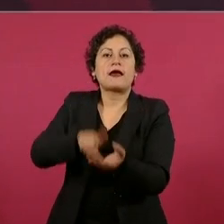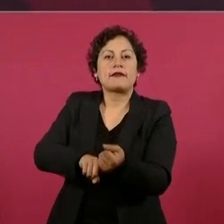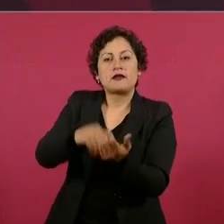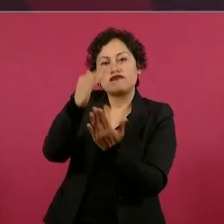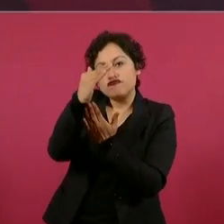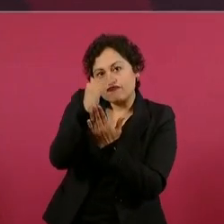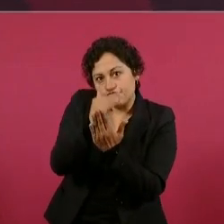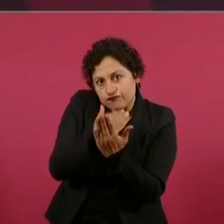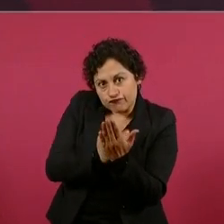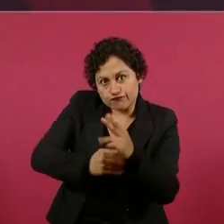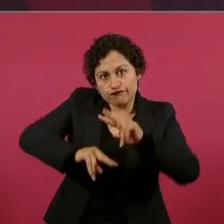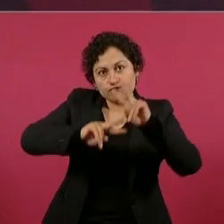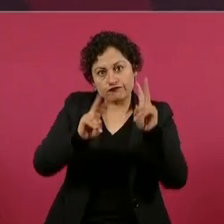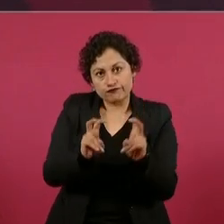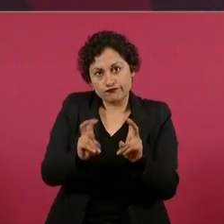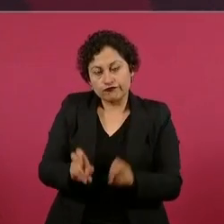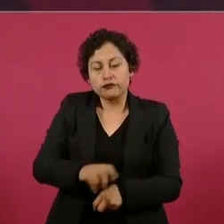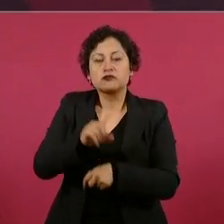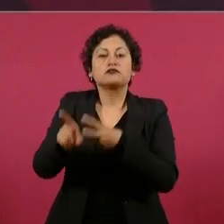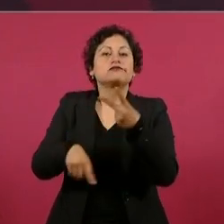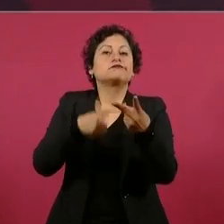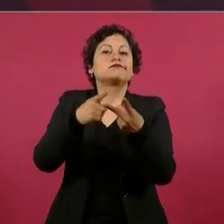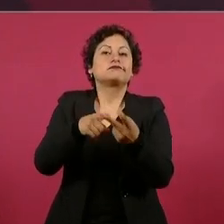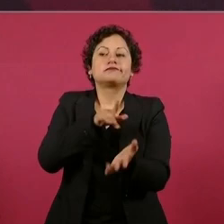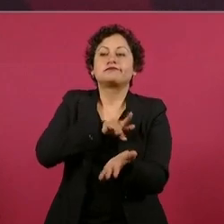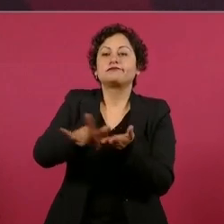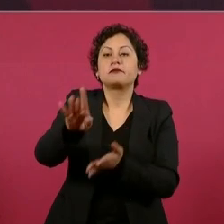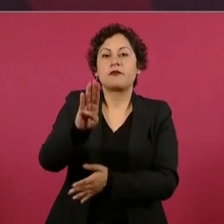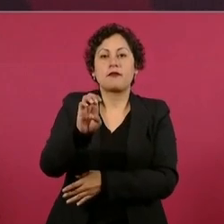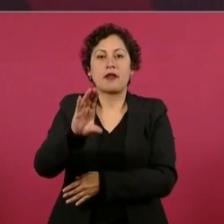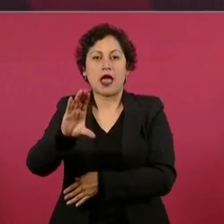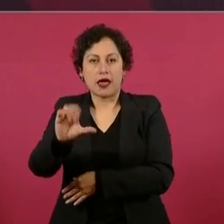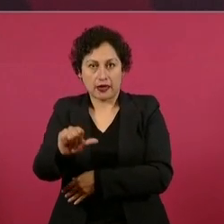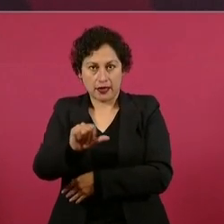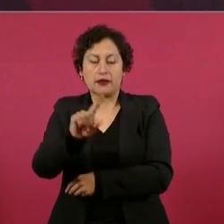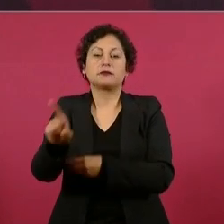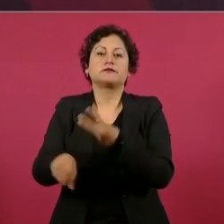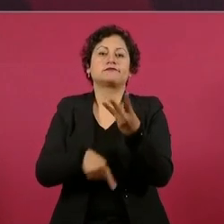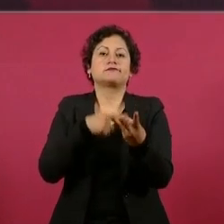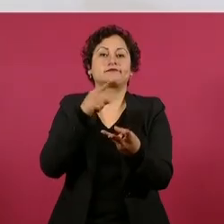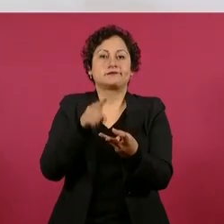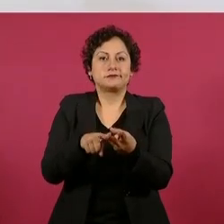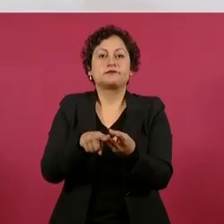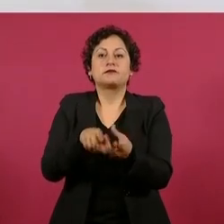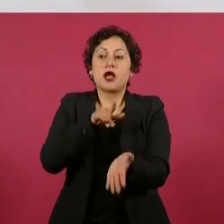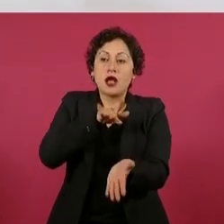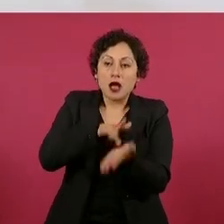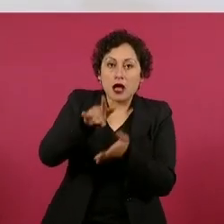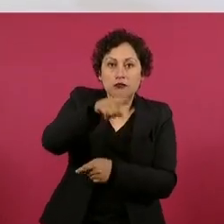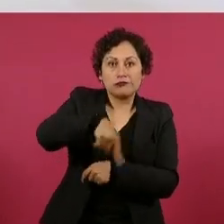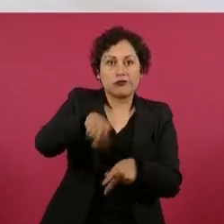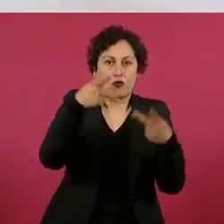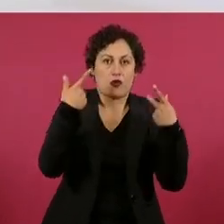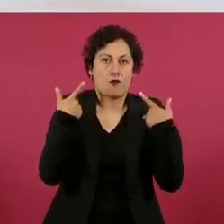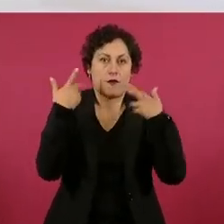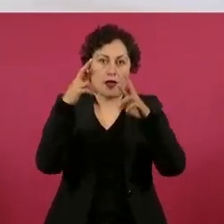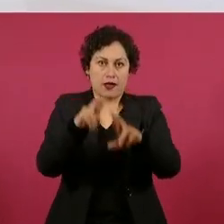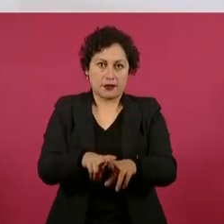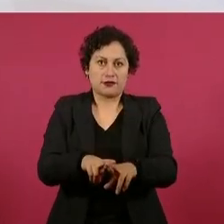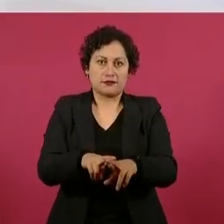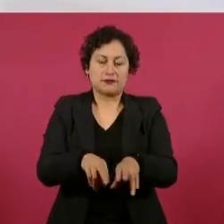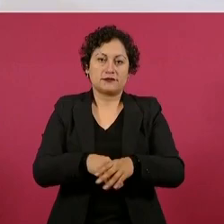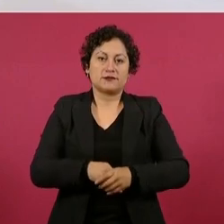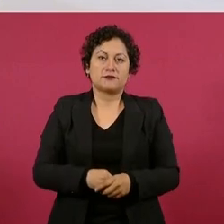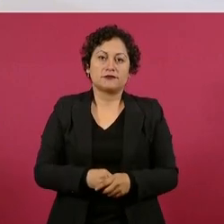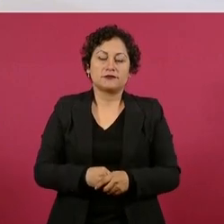libros, las becas para estudiantes, el apoyo al magisterio,